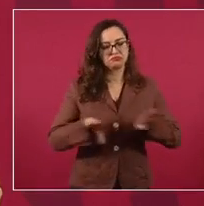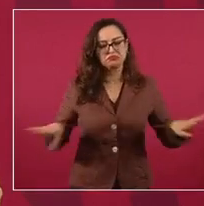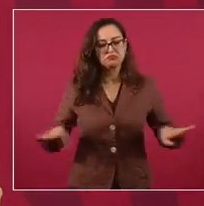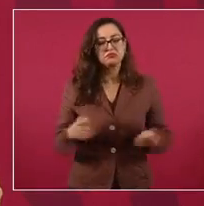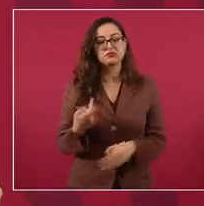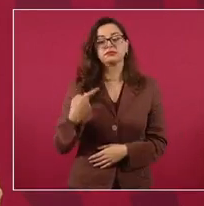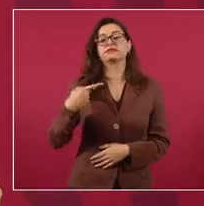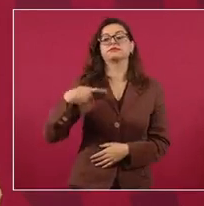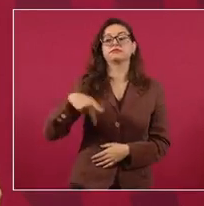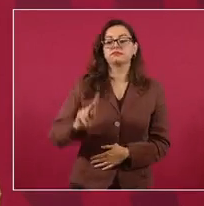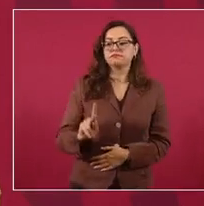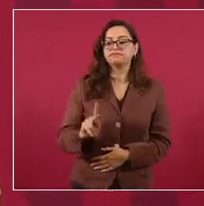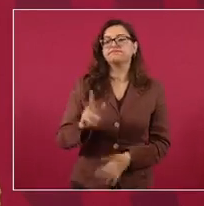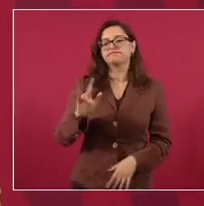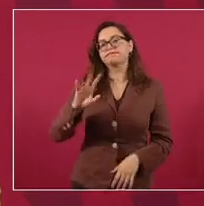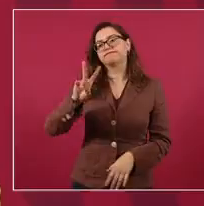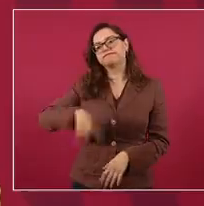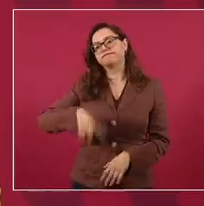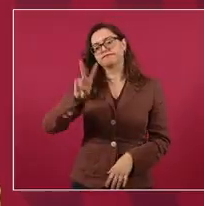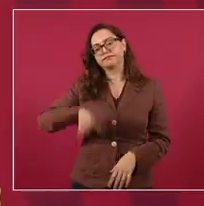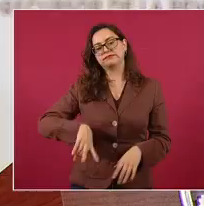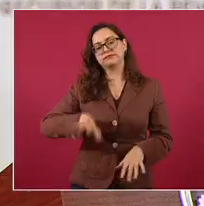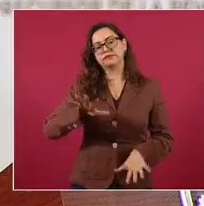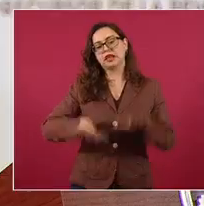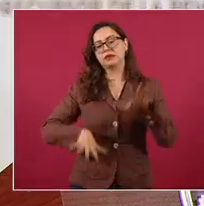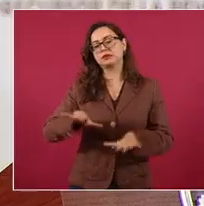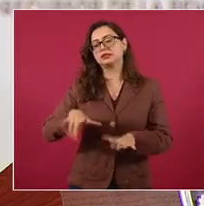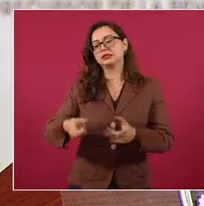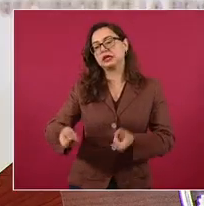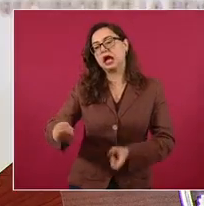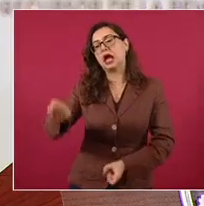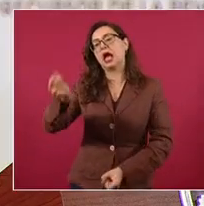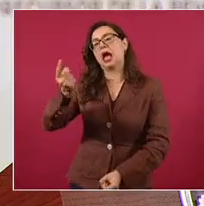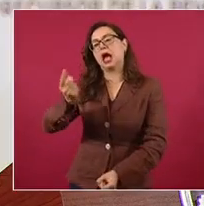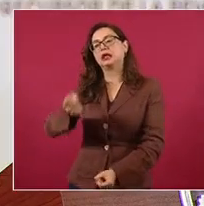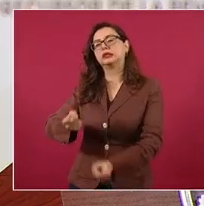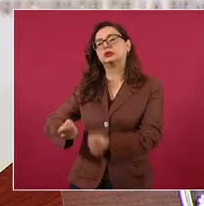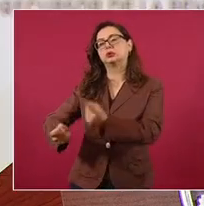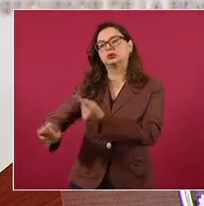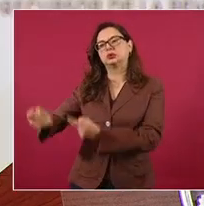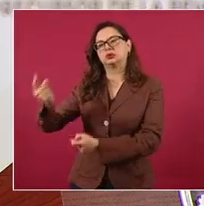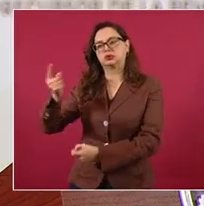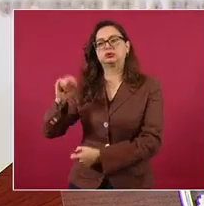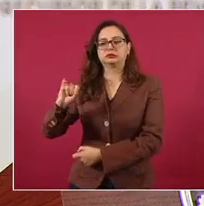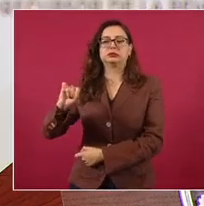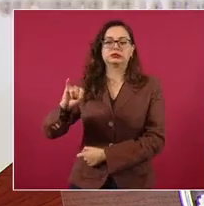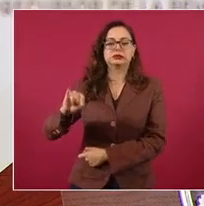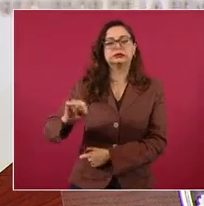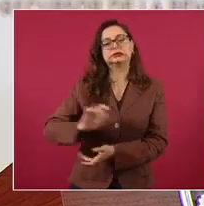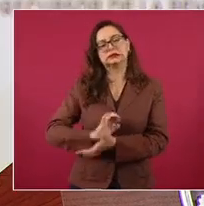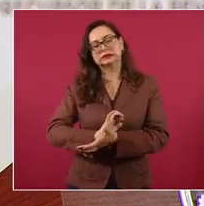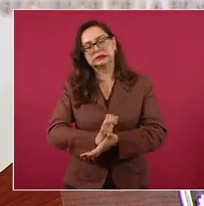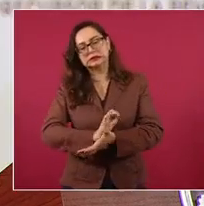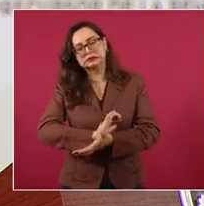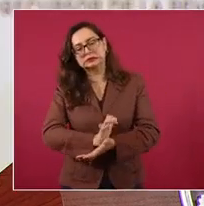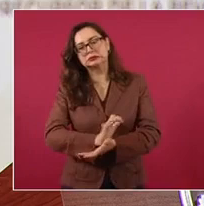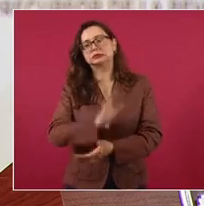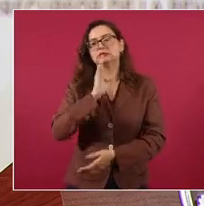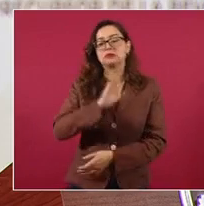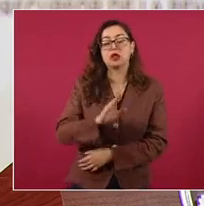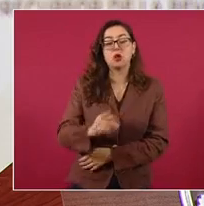pero una golondrina no hace verano. Los mexicanos somos muy